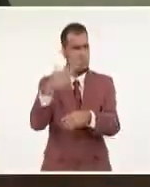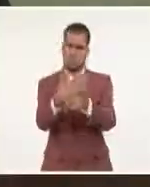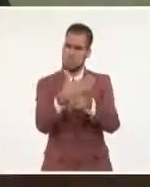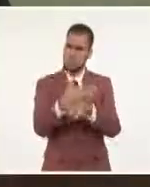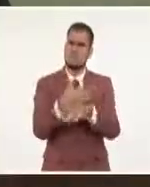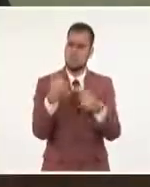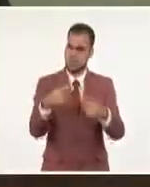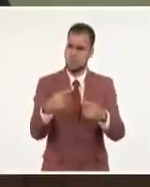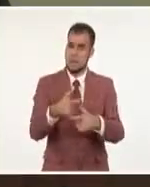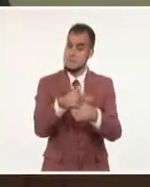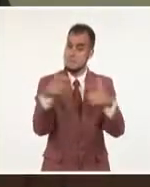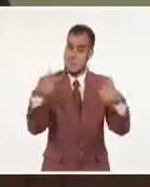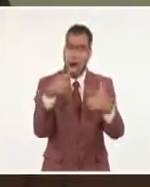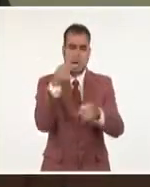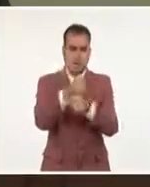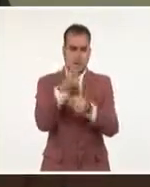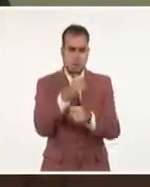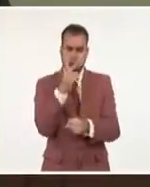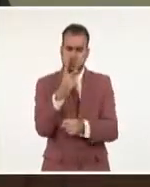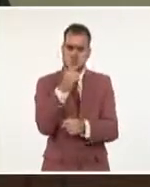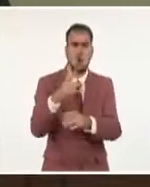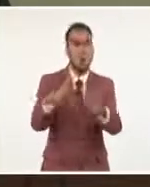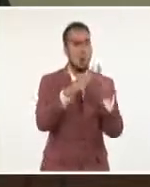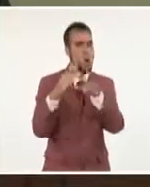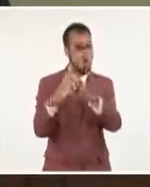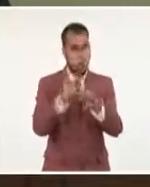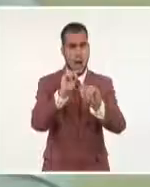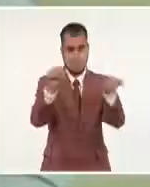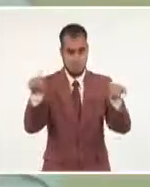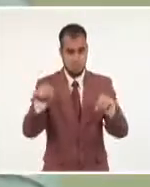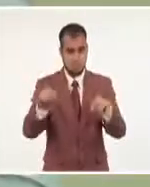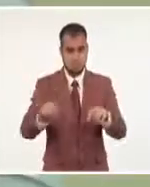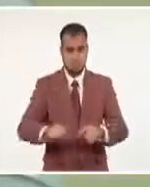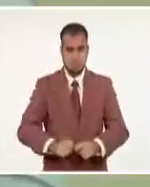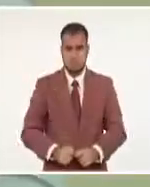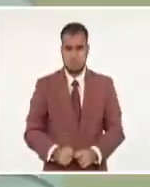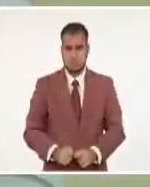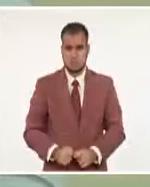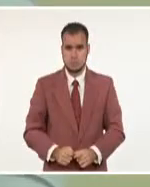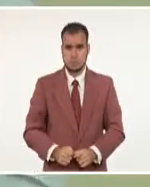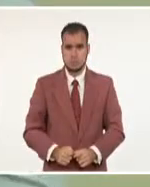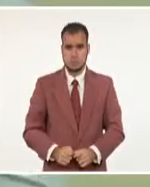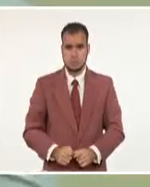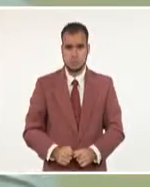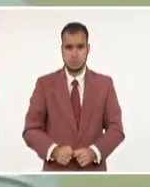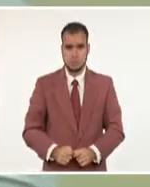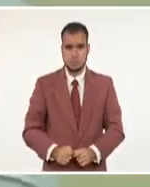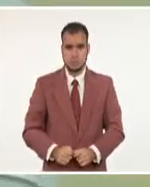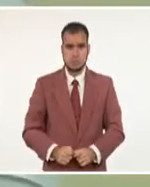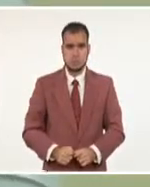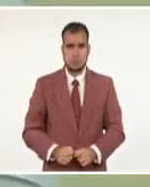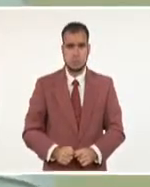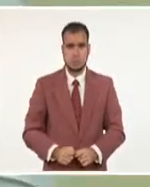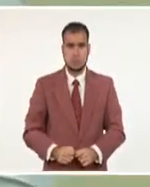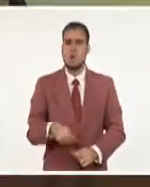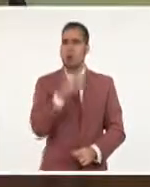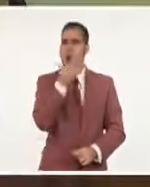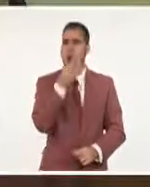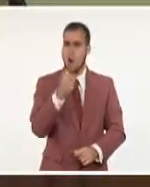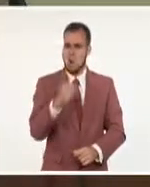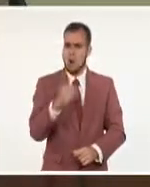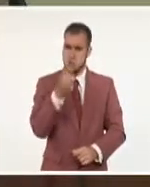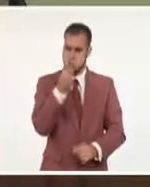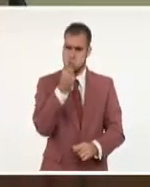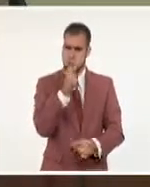mayor protagonismo en el trabajo comunitario. Aseveró además que en Sancti Spíritus un mayor número de jóvenes que cumplen los requisitos